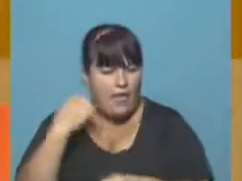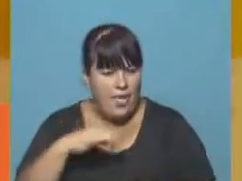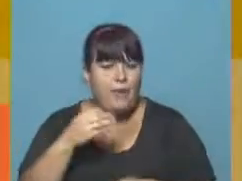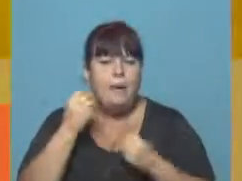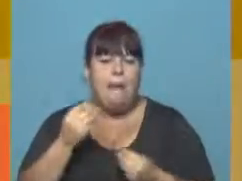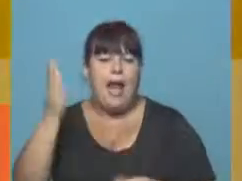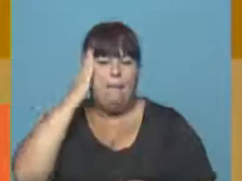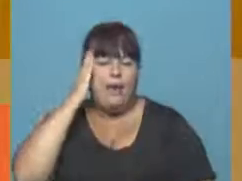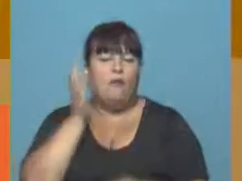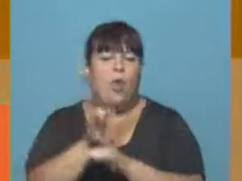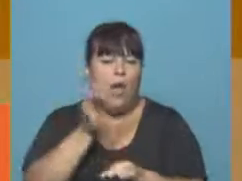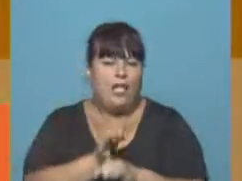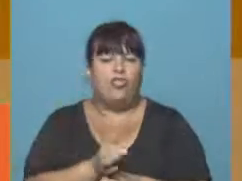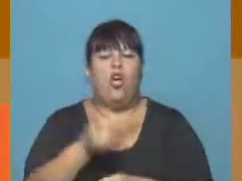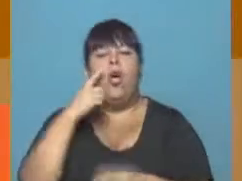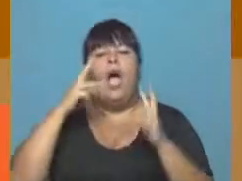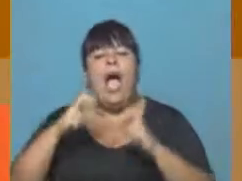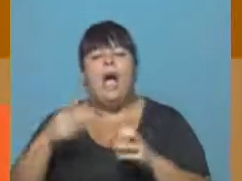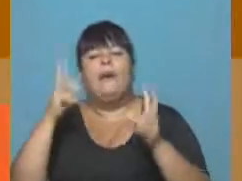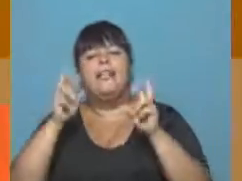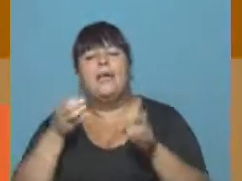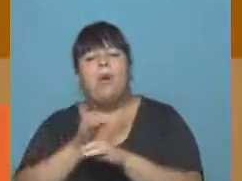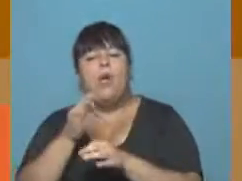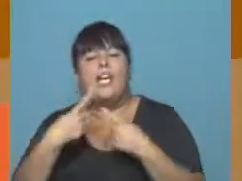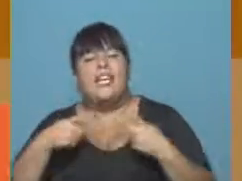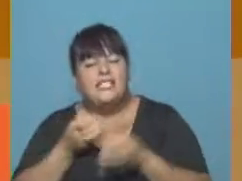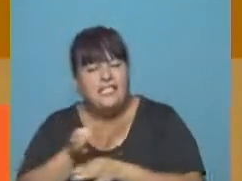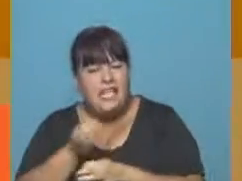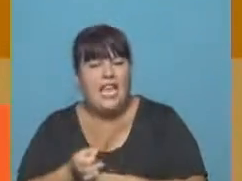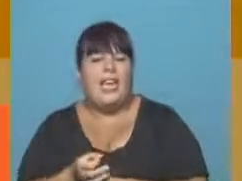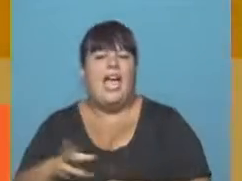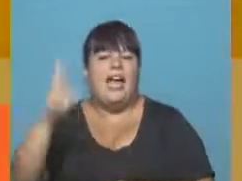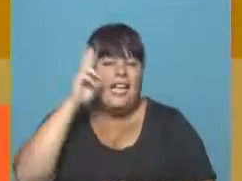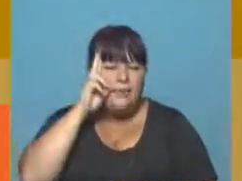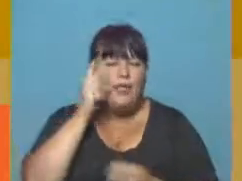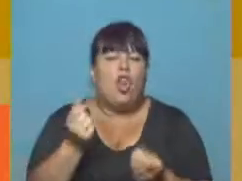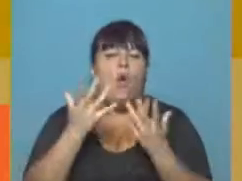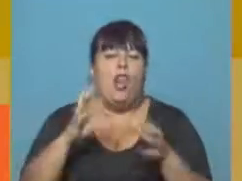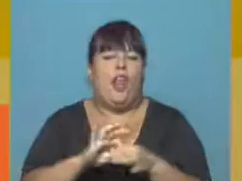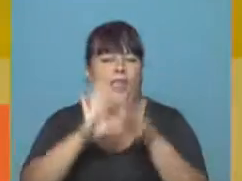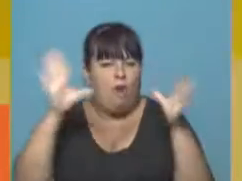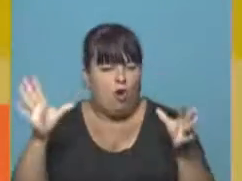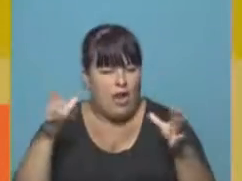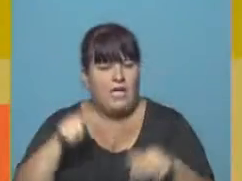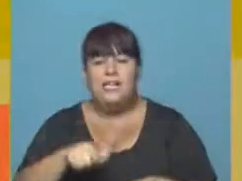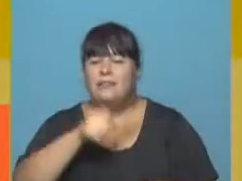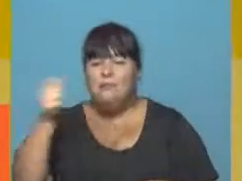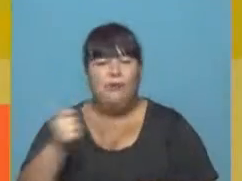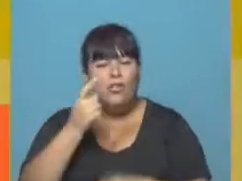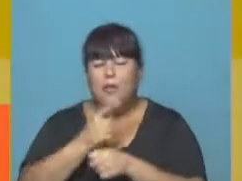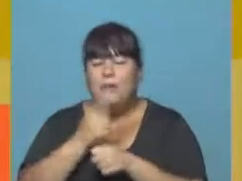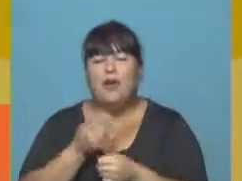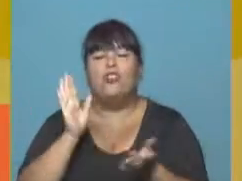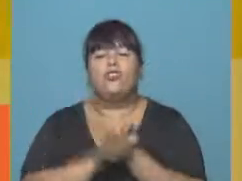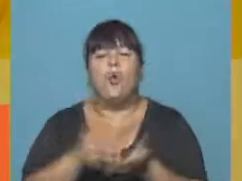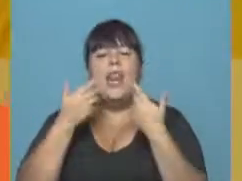en memoria de educación, en revisión de los contenidos educativos, en el respeto a los valores de la democracia, que tiene fundamentalmente con